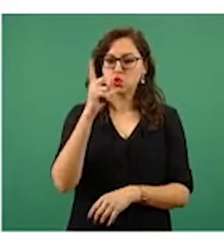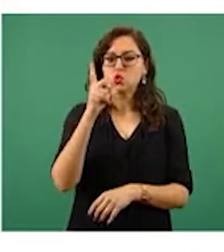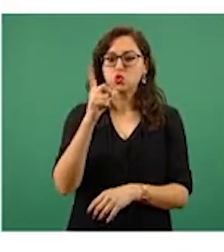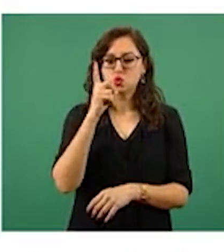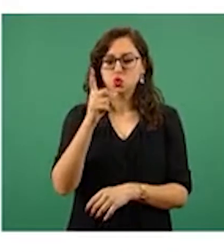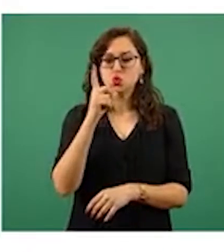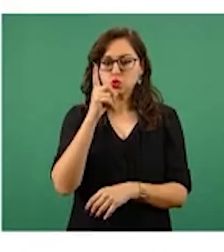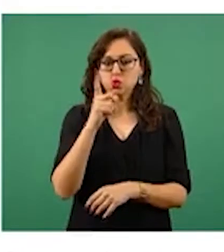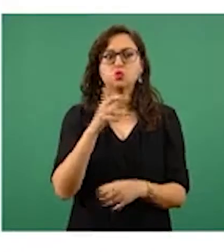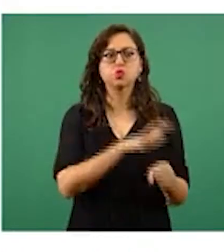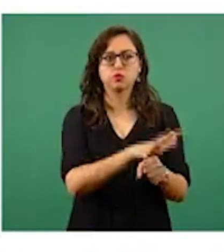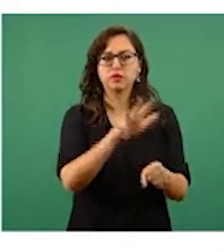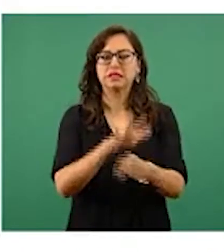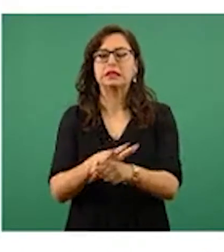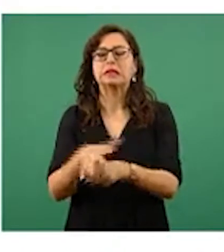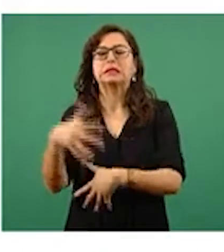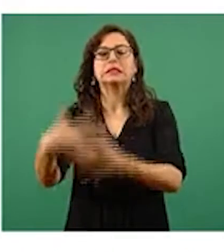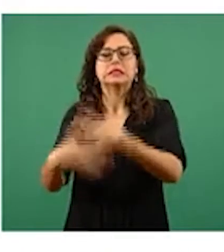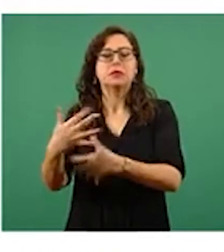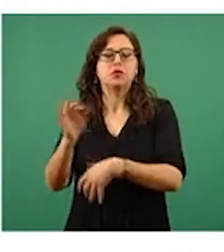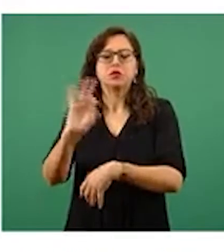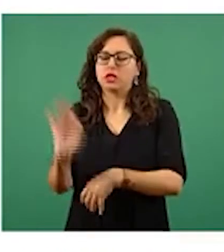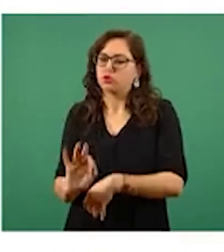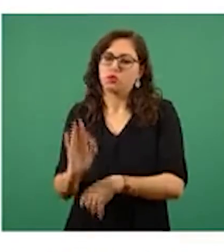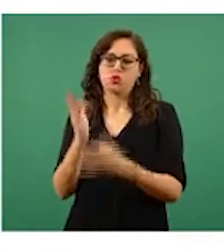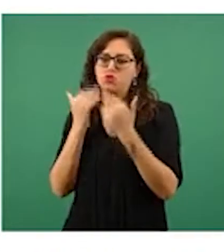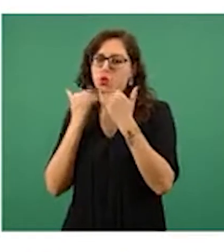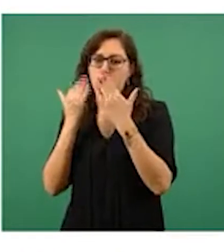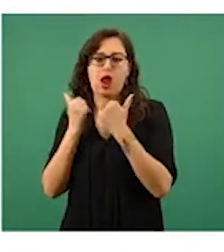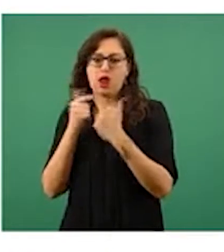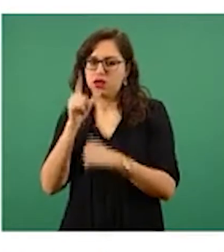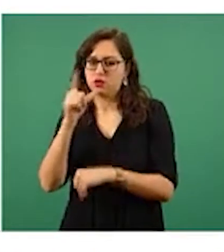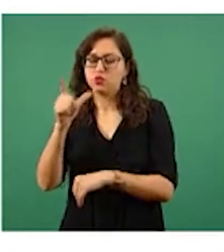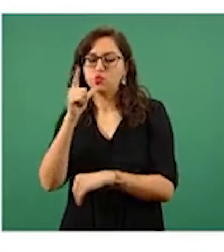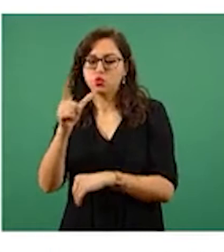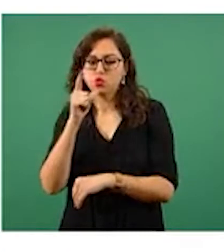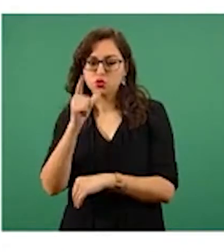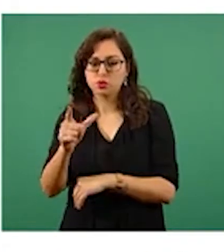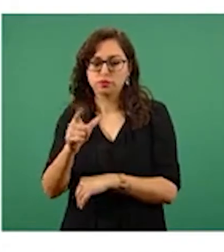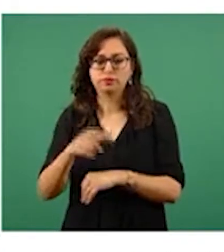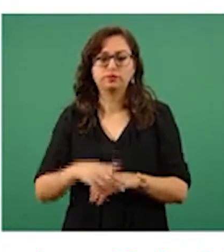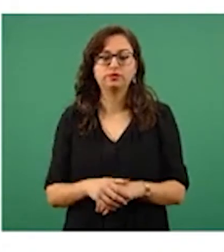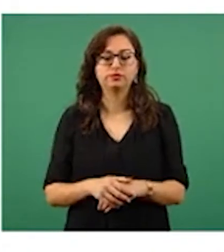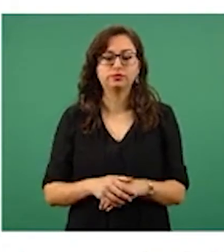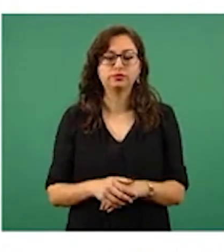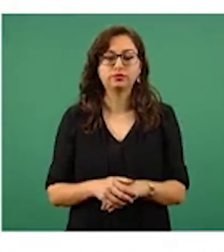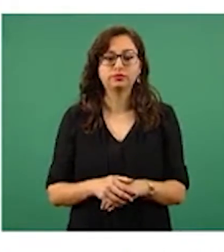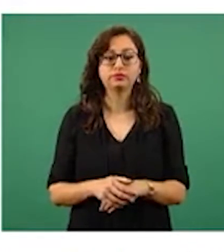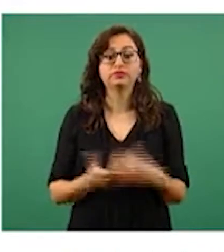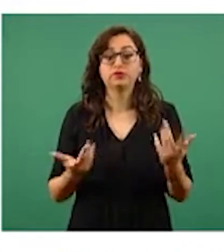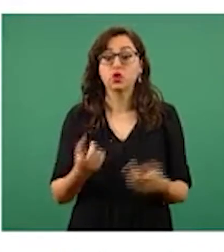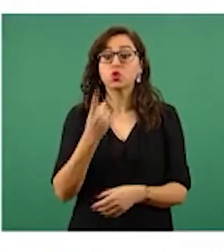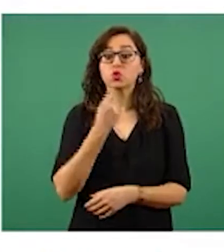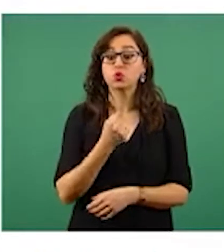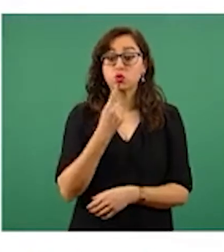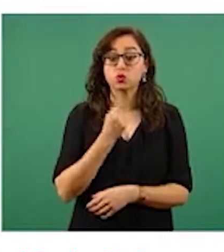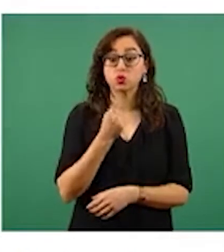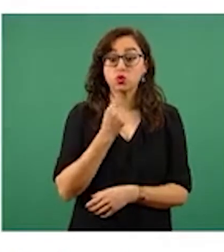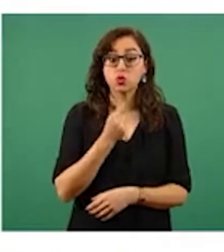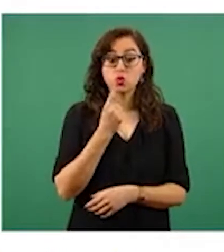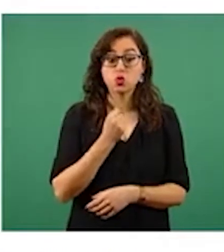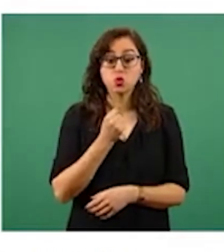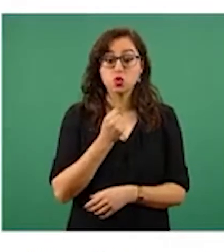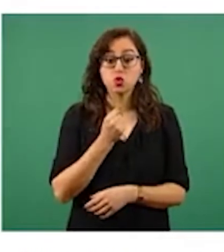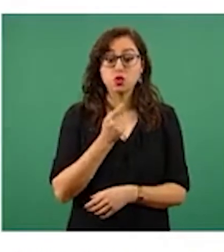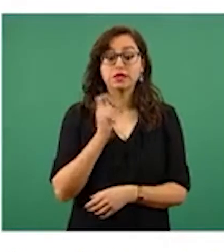al 15%, y vemos ahí que en el rectángulo lo que va cubierto de rojo es, en la parte de